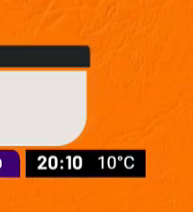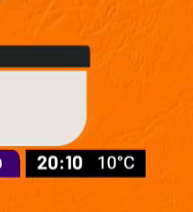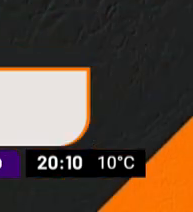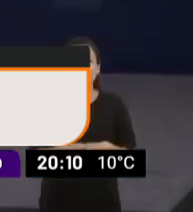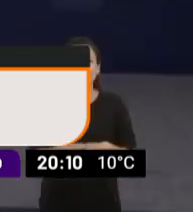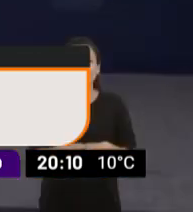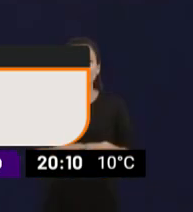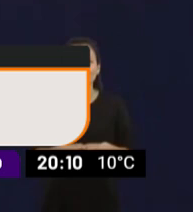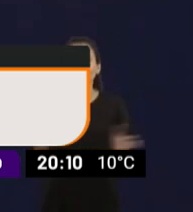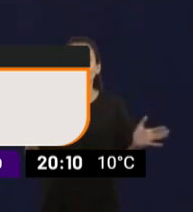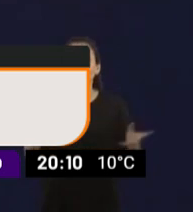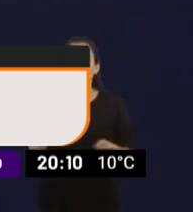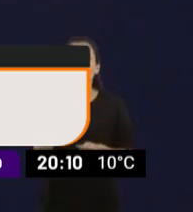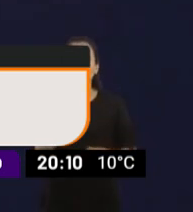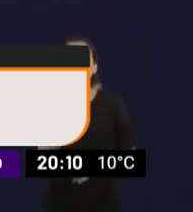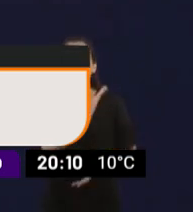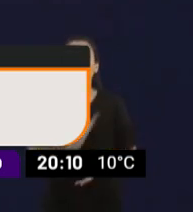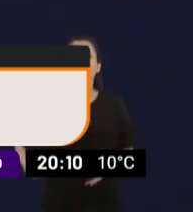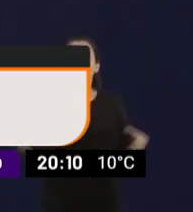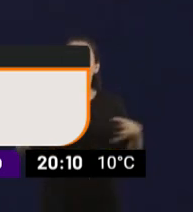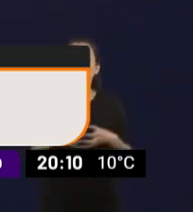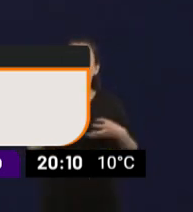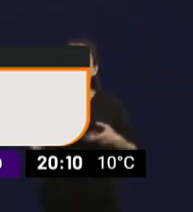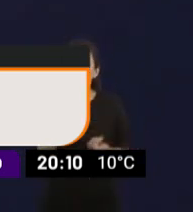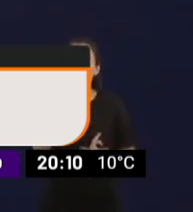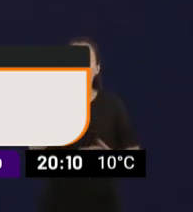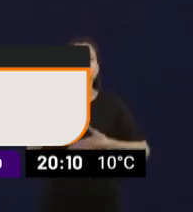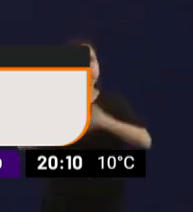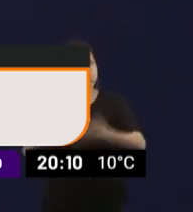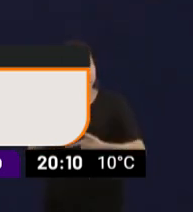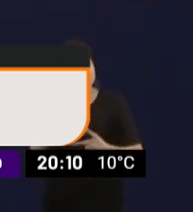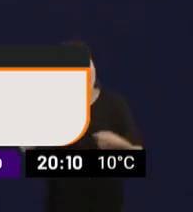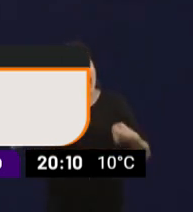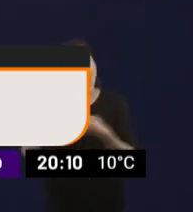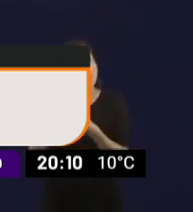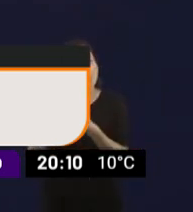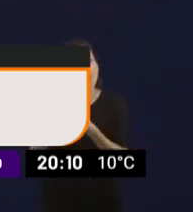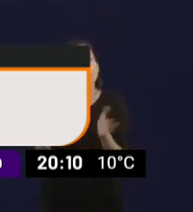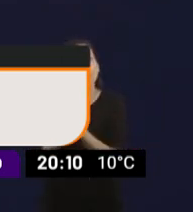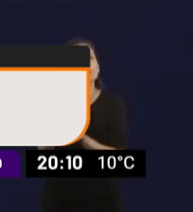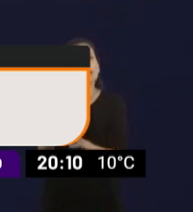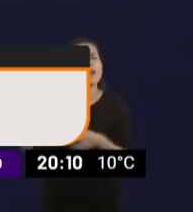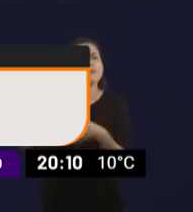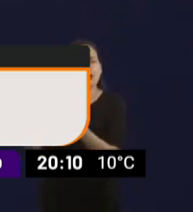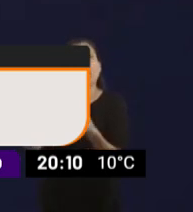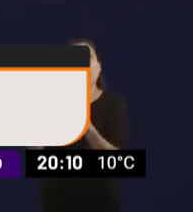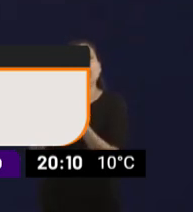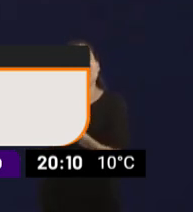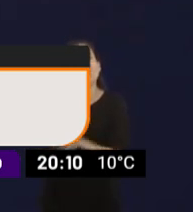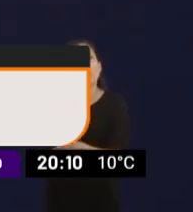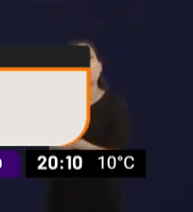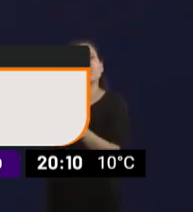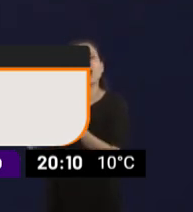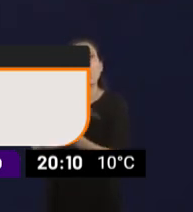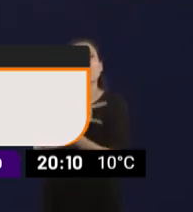situación el gobierno avanzado en un acuerdo con el Consejo interuniversitario Nacional con